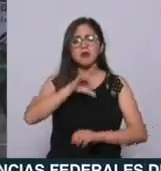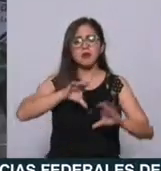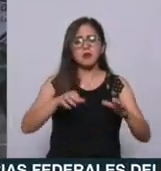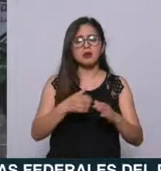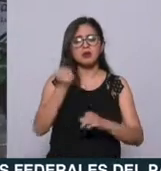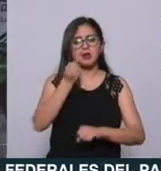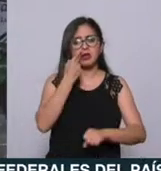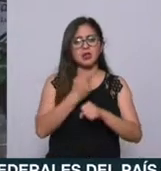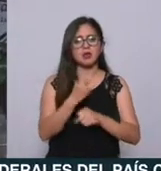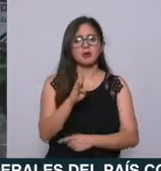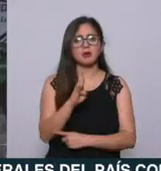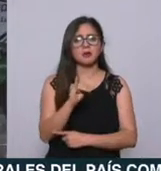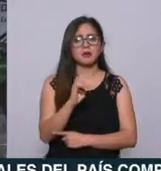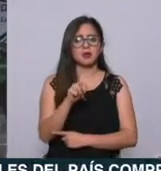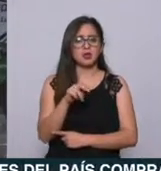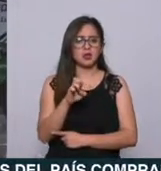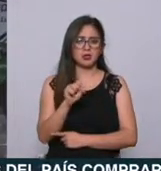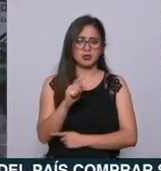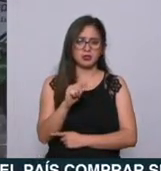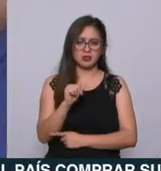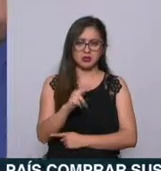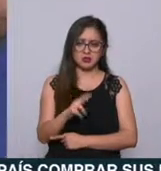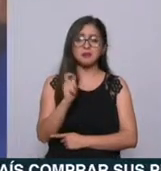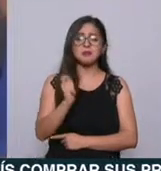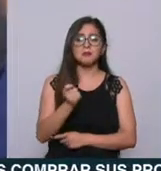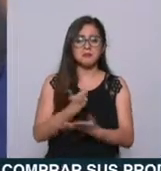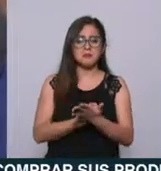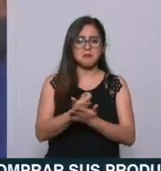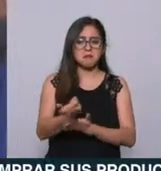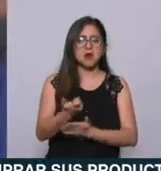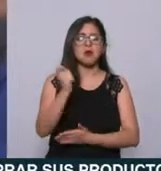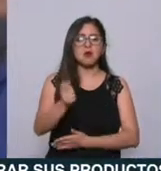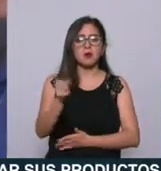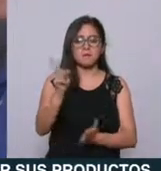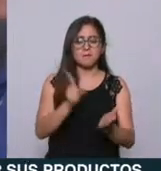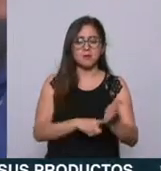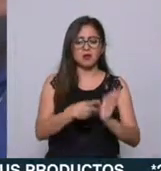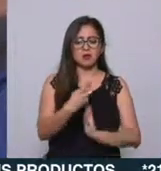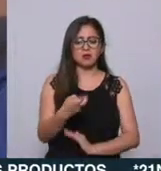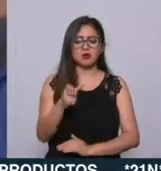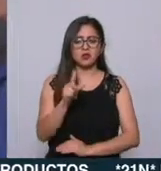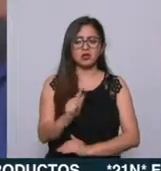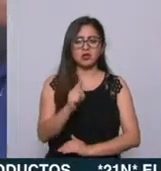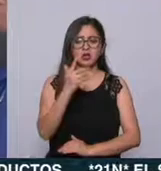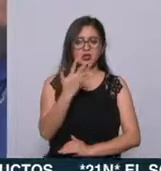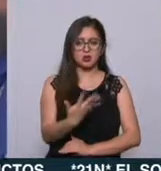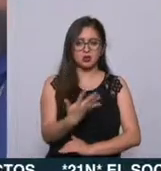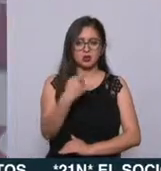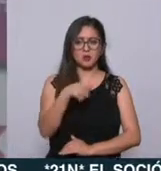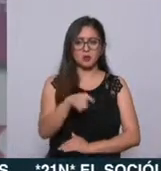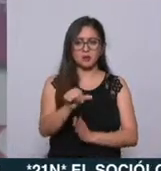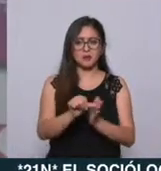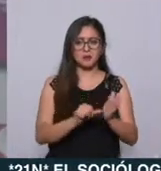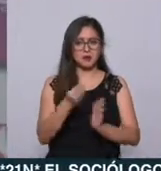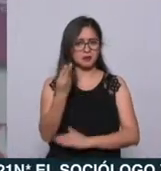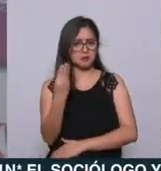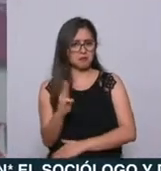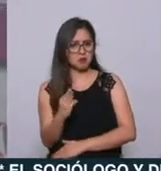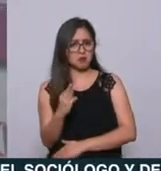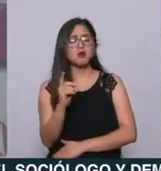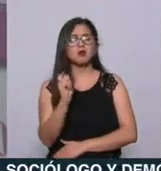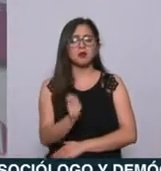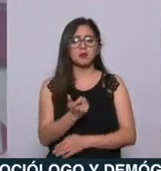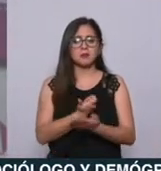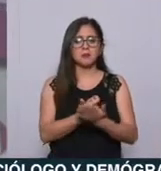Bienestar. El pago que se está realizando en este lugar es el de los 1,275 pesos del mes de mayo, que equivalen a